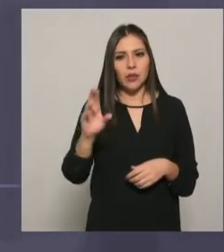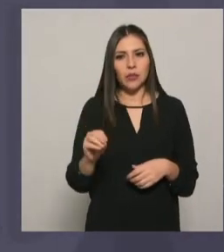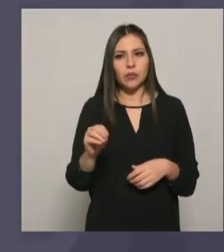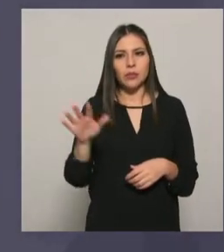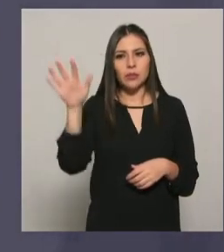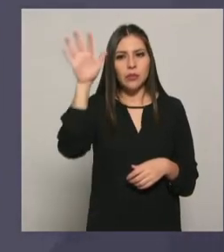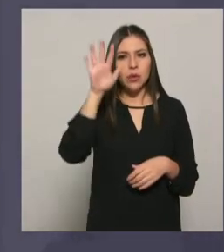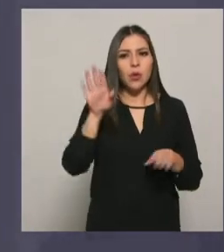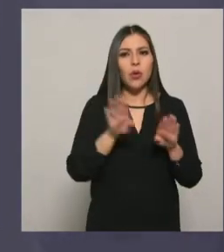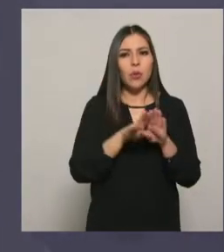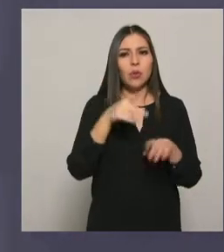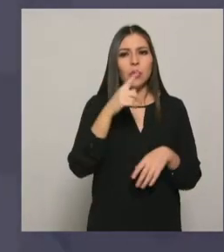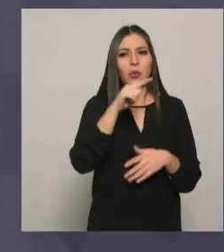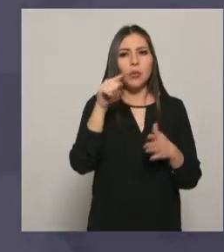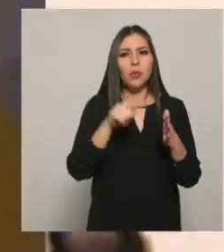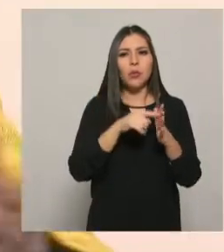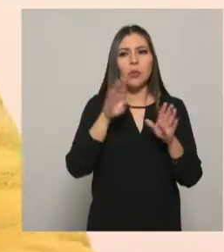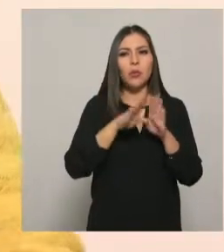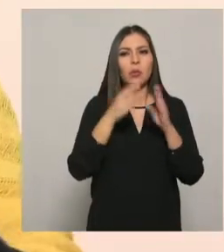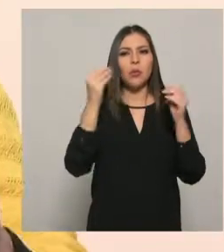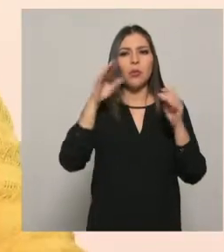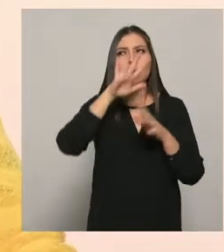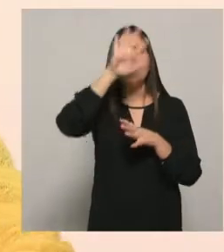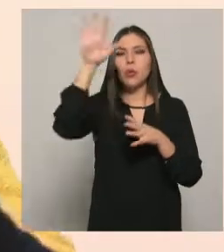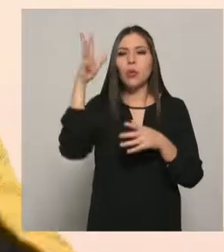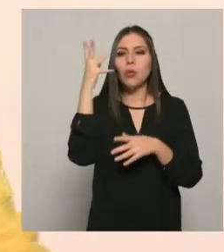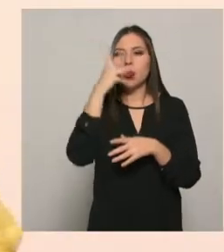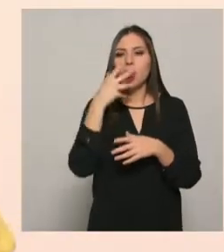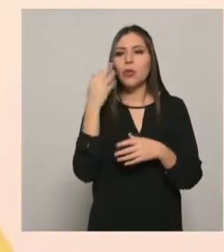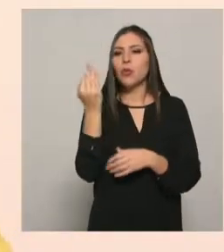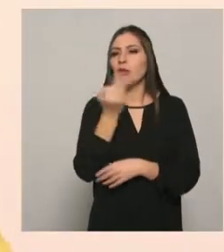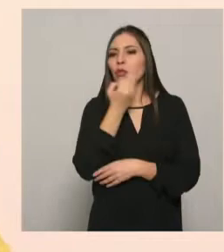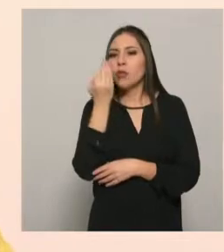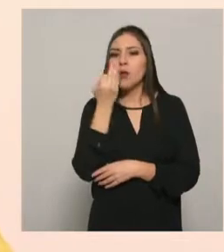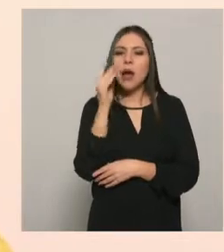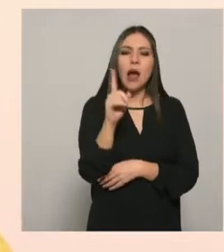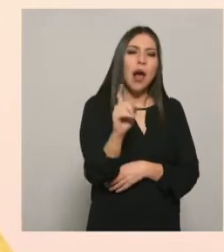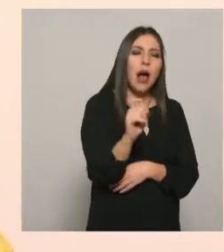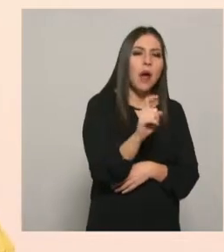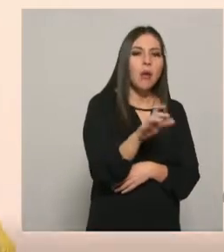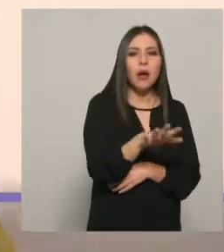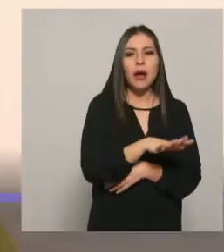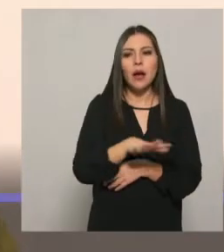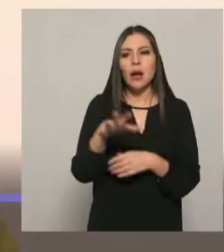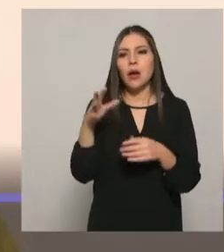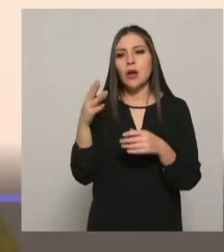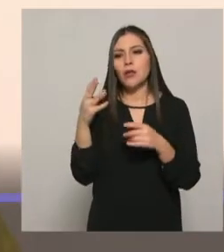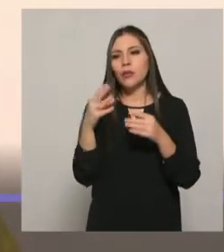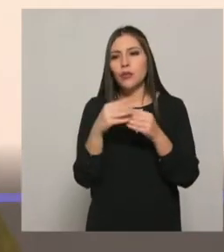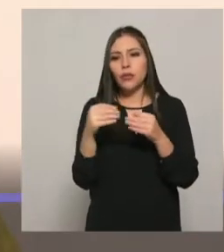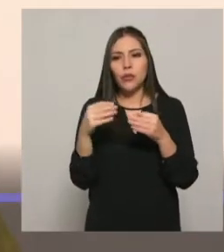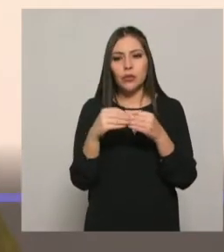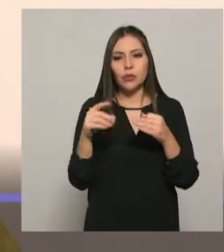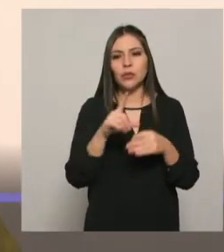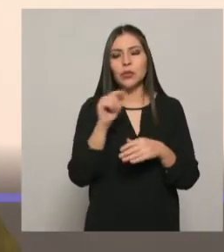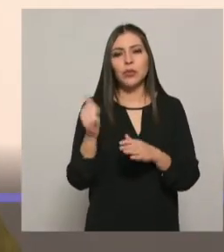paraíso, con mucha agua, flores, frutos. Y luego tenemos el